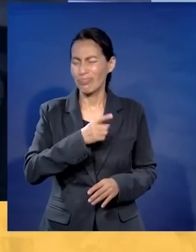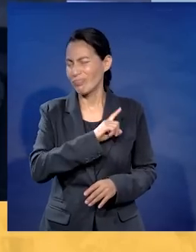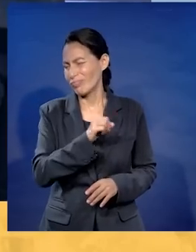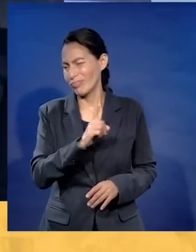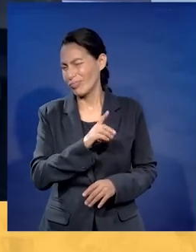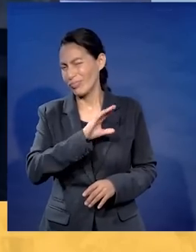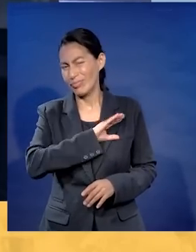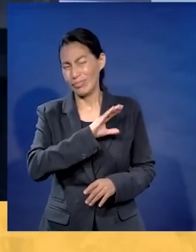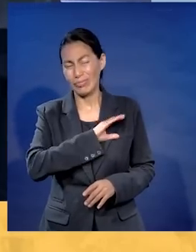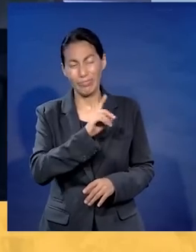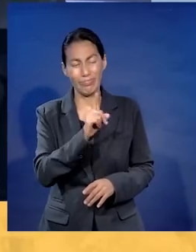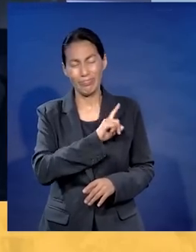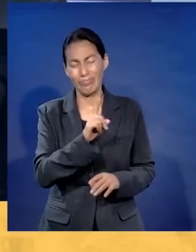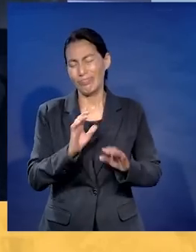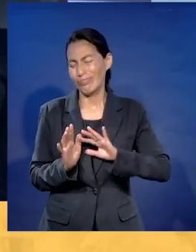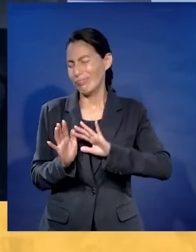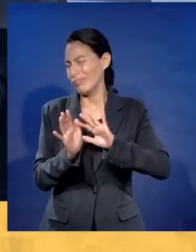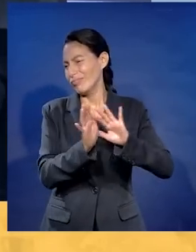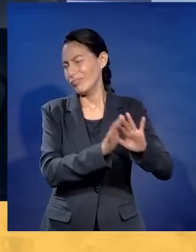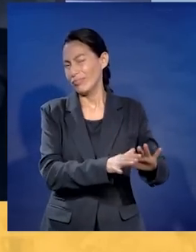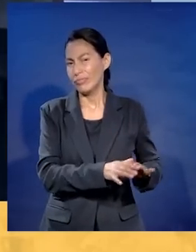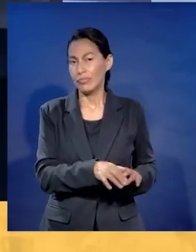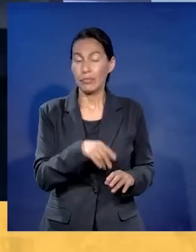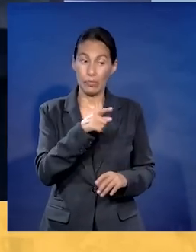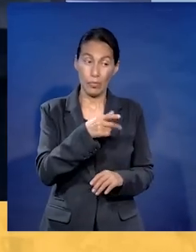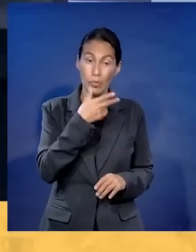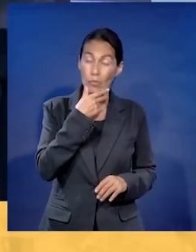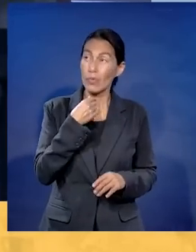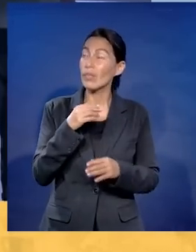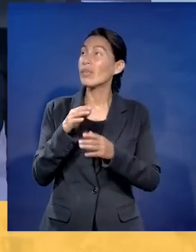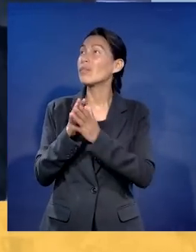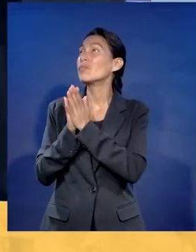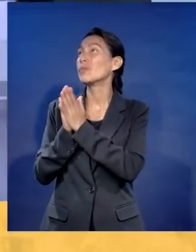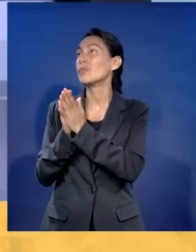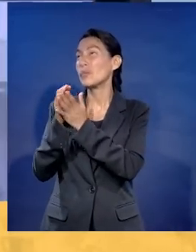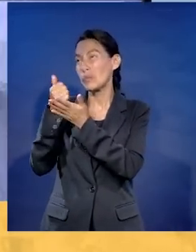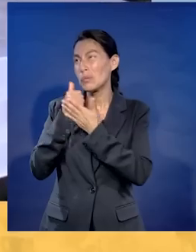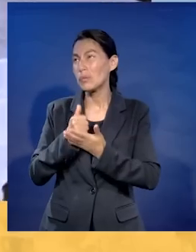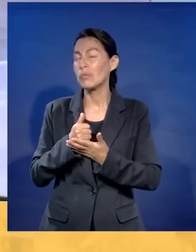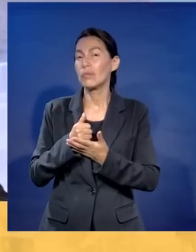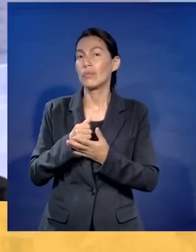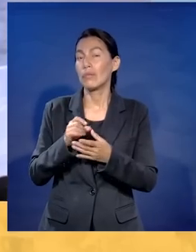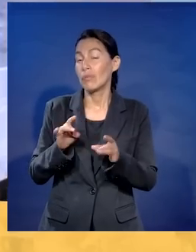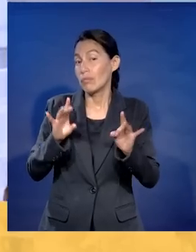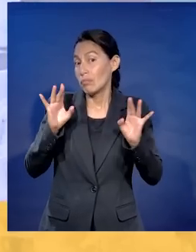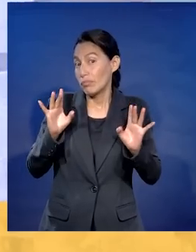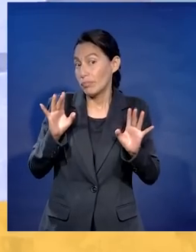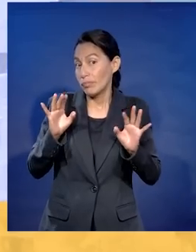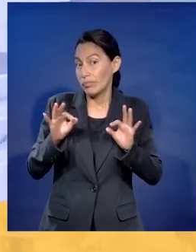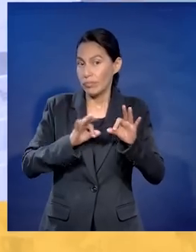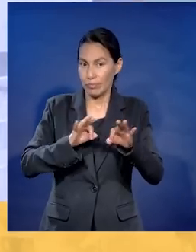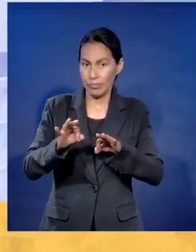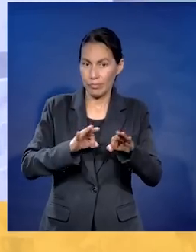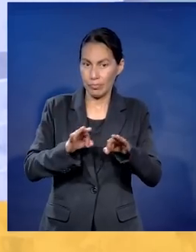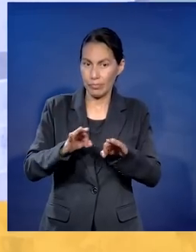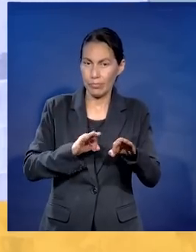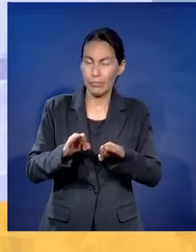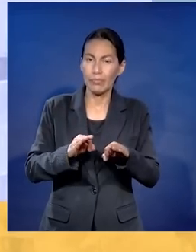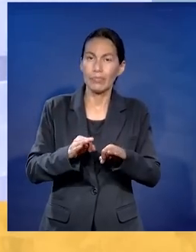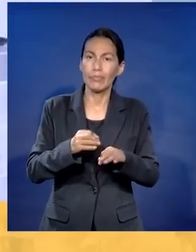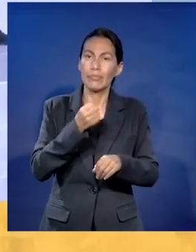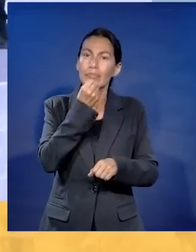sabes que ya no te soporto Ya no te quiero y él luchando con Dios ayúdame y en su trabajo un